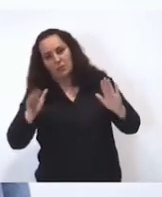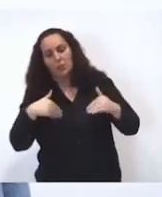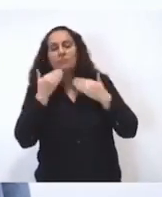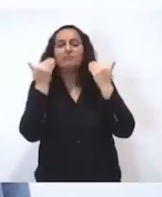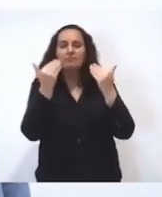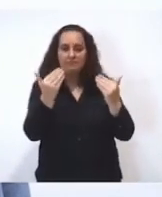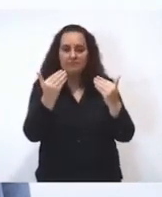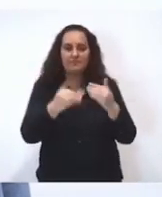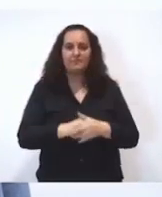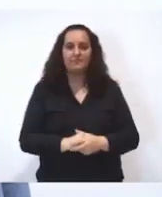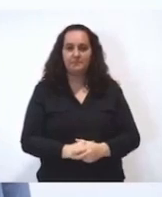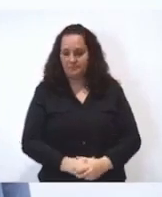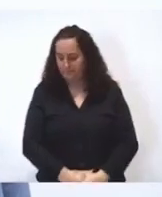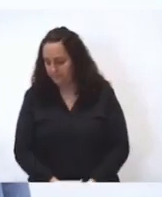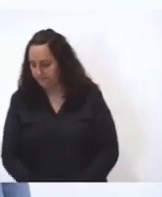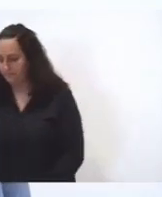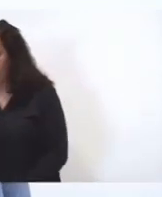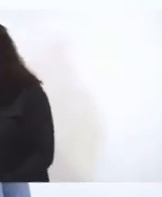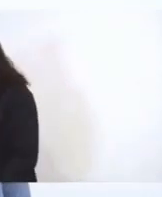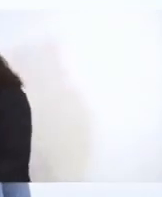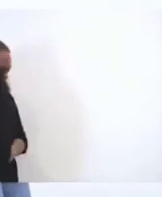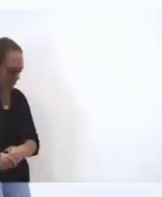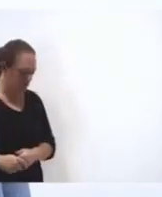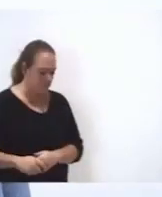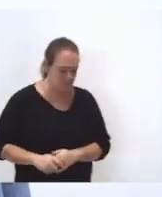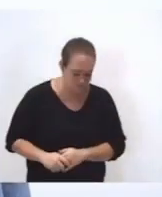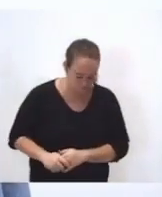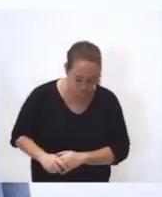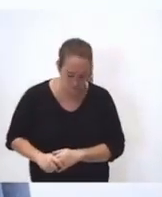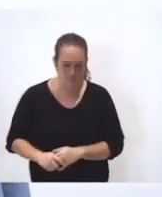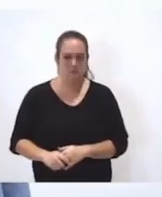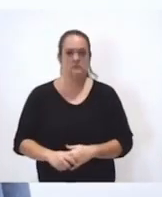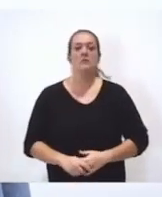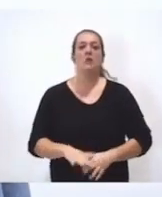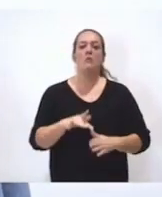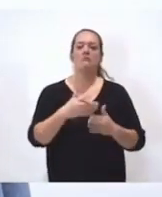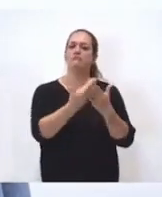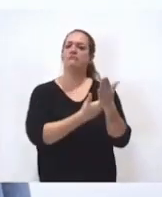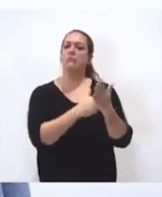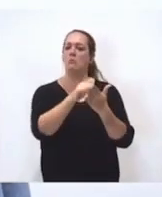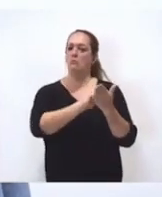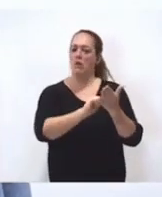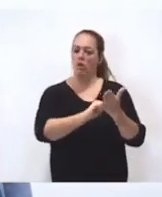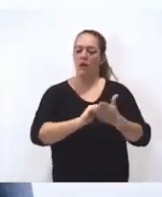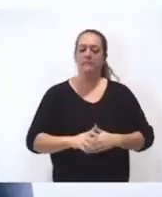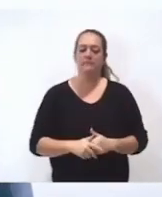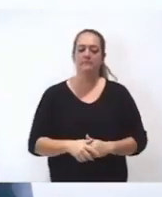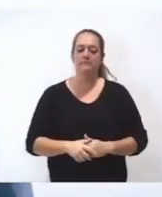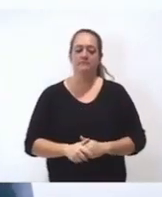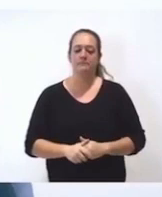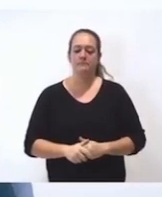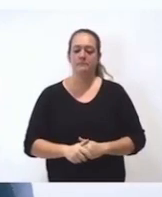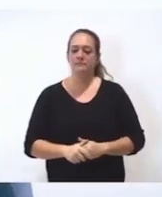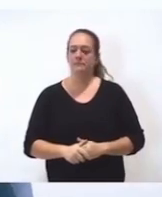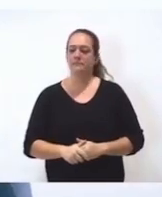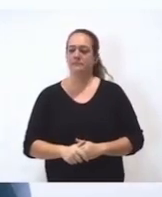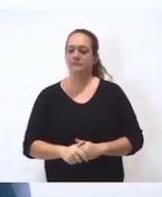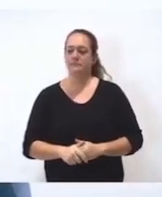los borradores. Como este ejemplo,